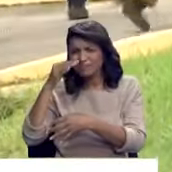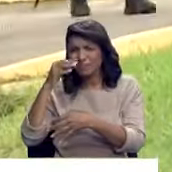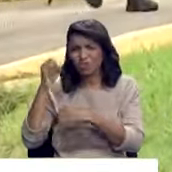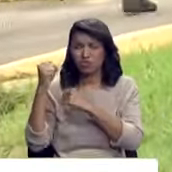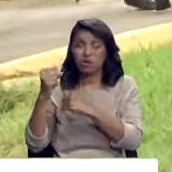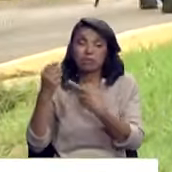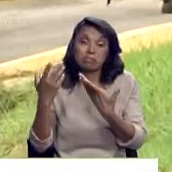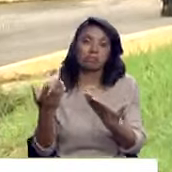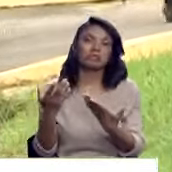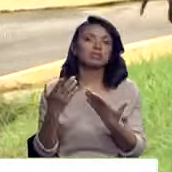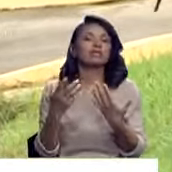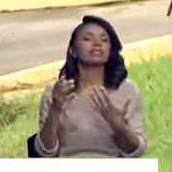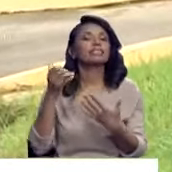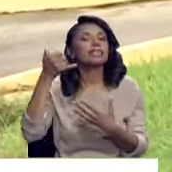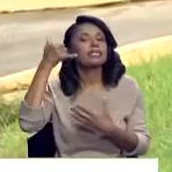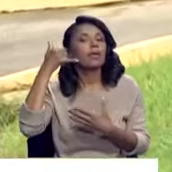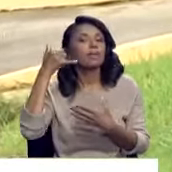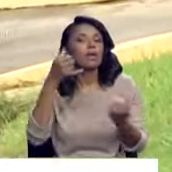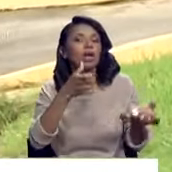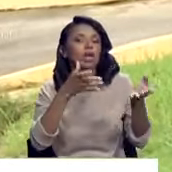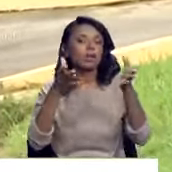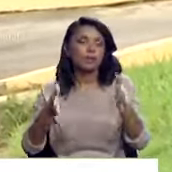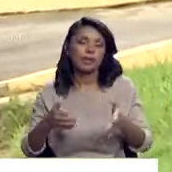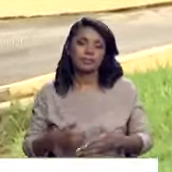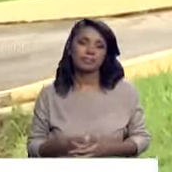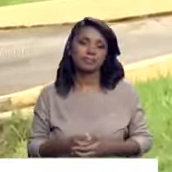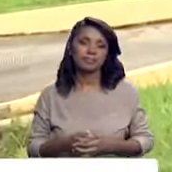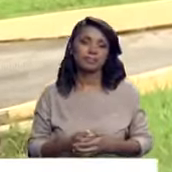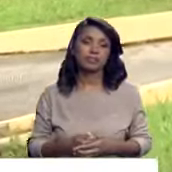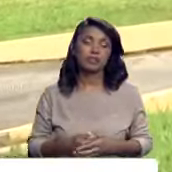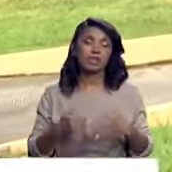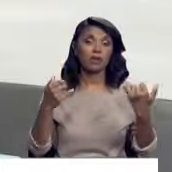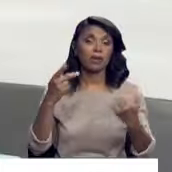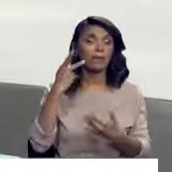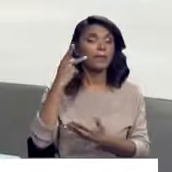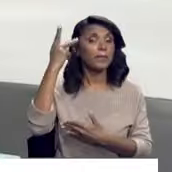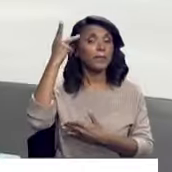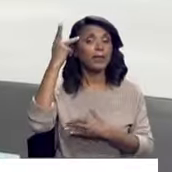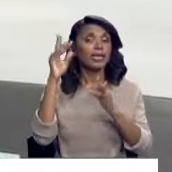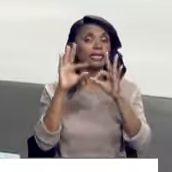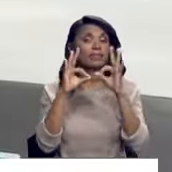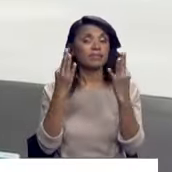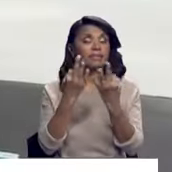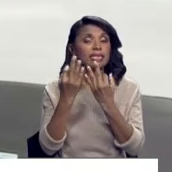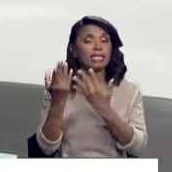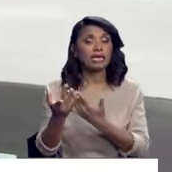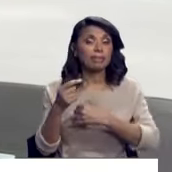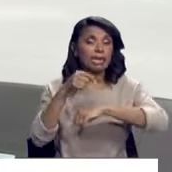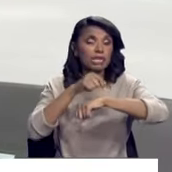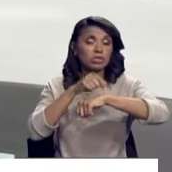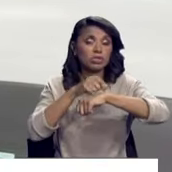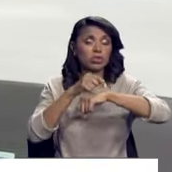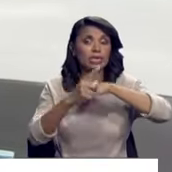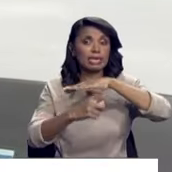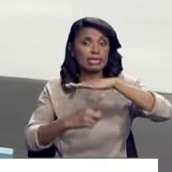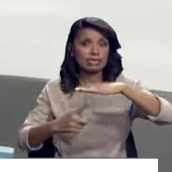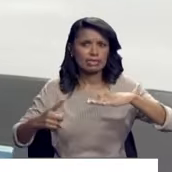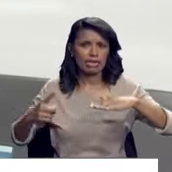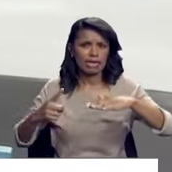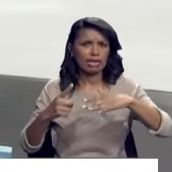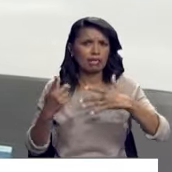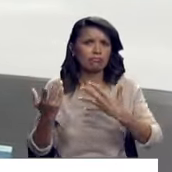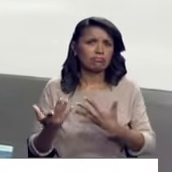seguido con su funcionamiento normal. En este momento los padres de familia y madres de familia están también esperando la salida de los